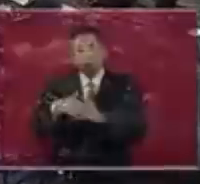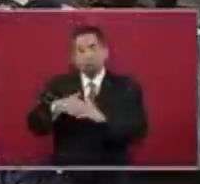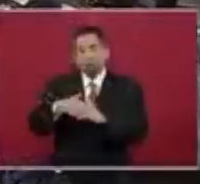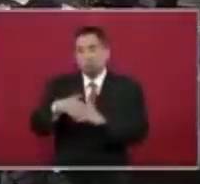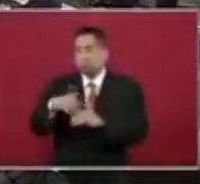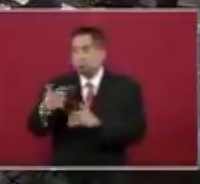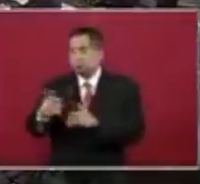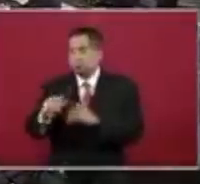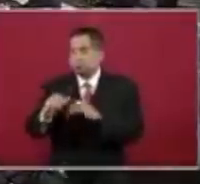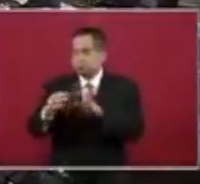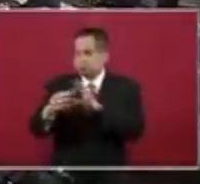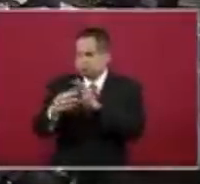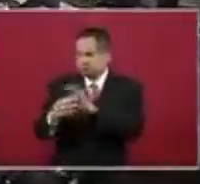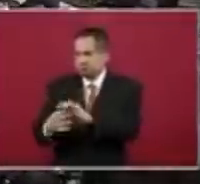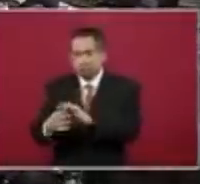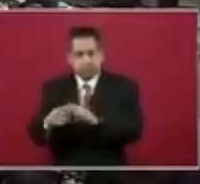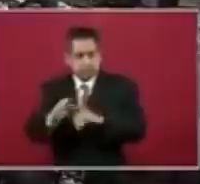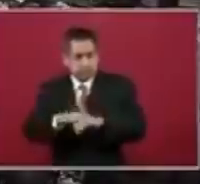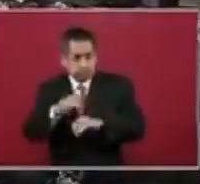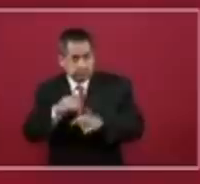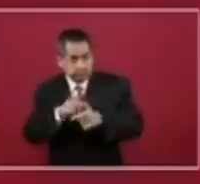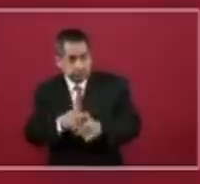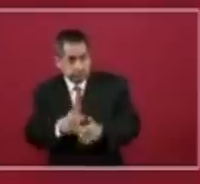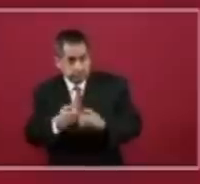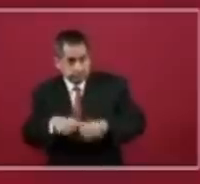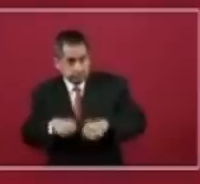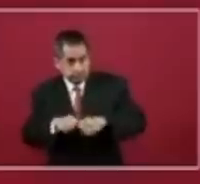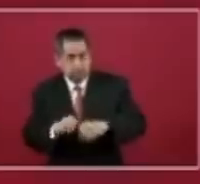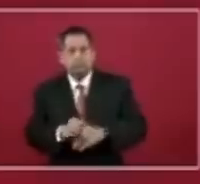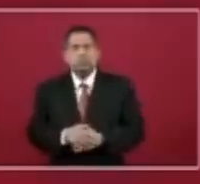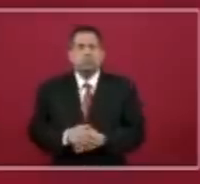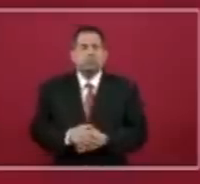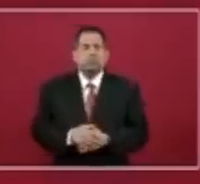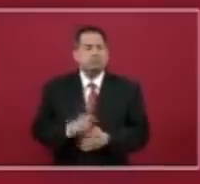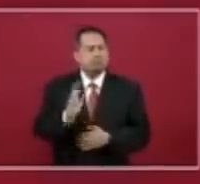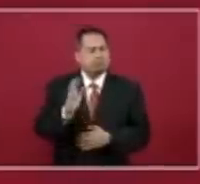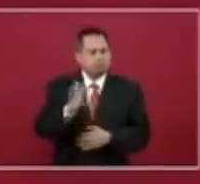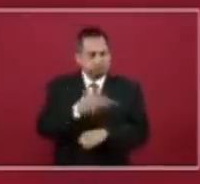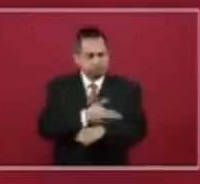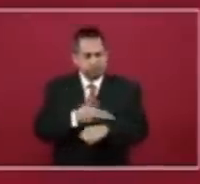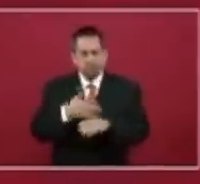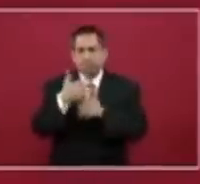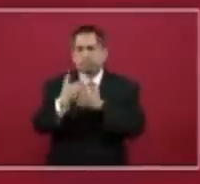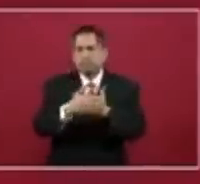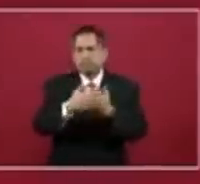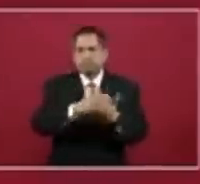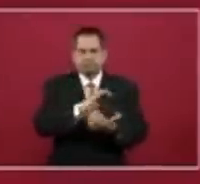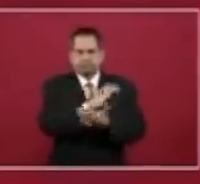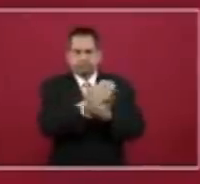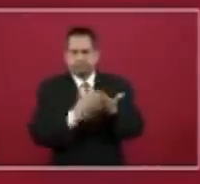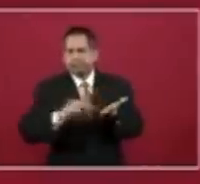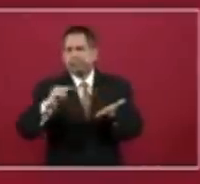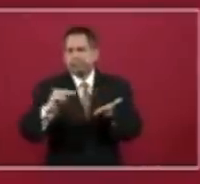otra asociación así? Y si quiere responder. ¿Están ya en proceso? La firma de contratos,